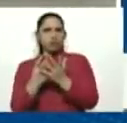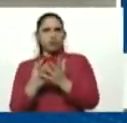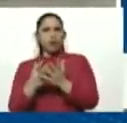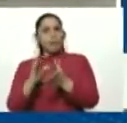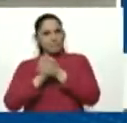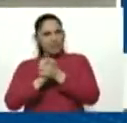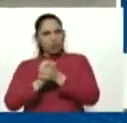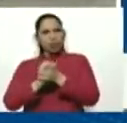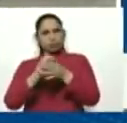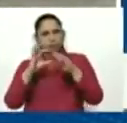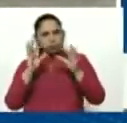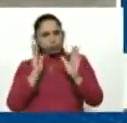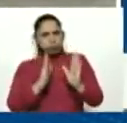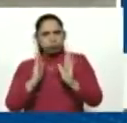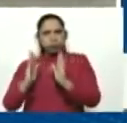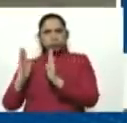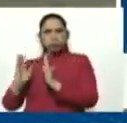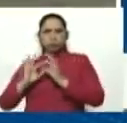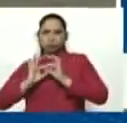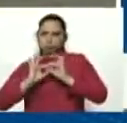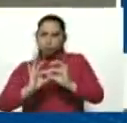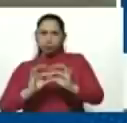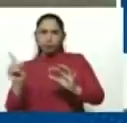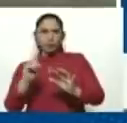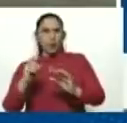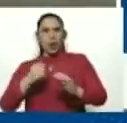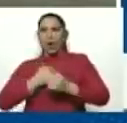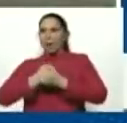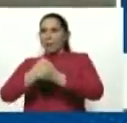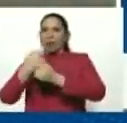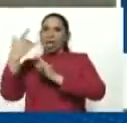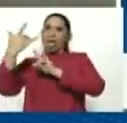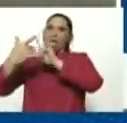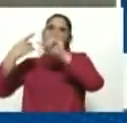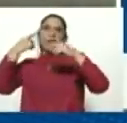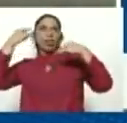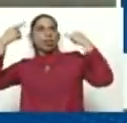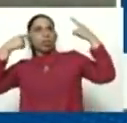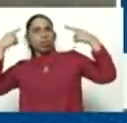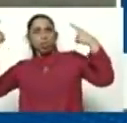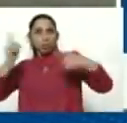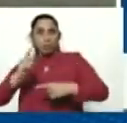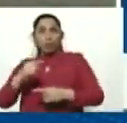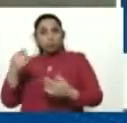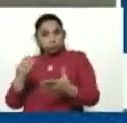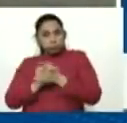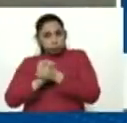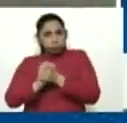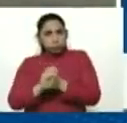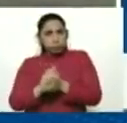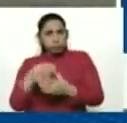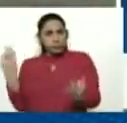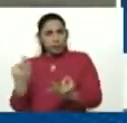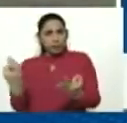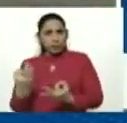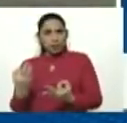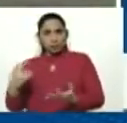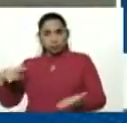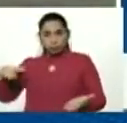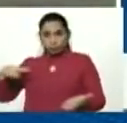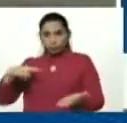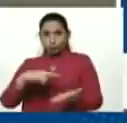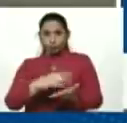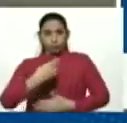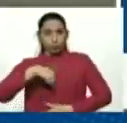concretos. No amor platónico, amistad platónica, amistad concreta. Ahí llegó una ayuda, no sé si